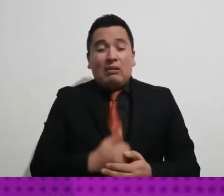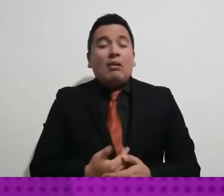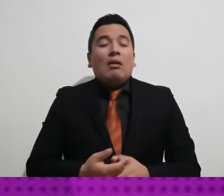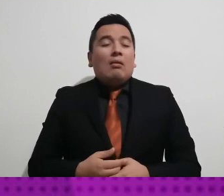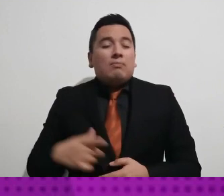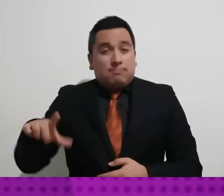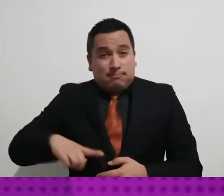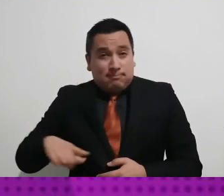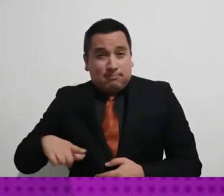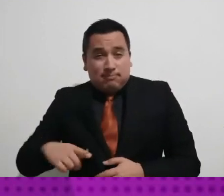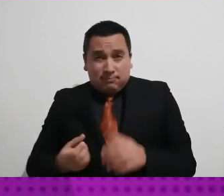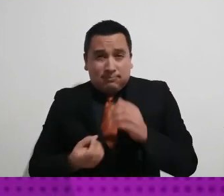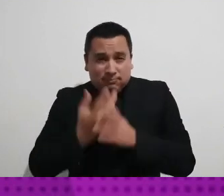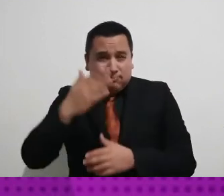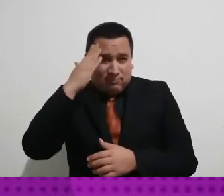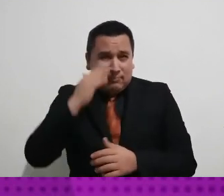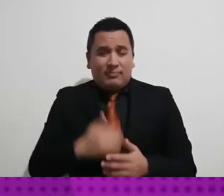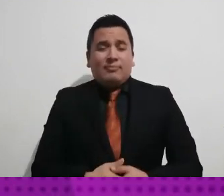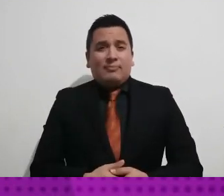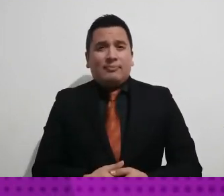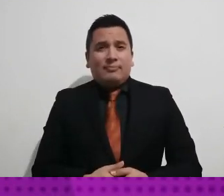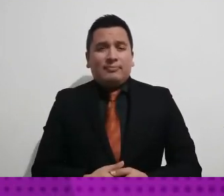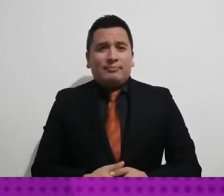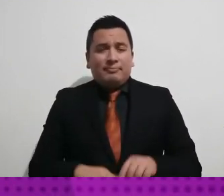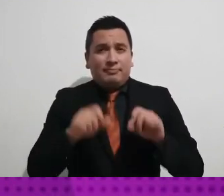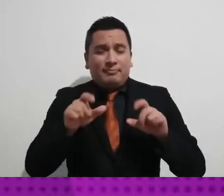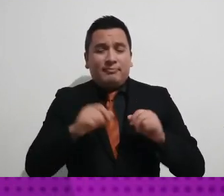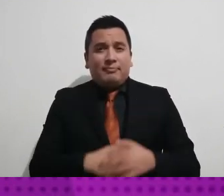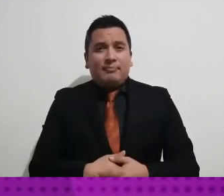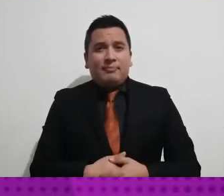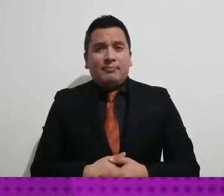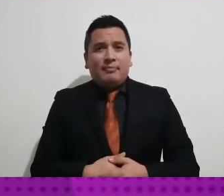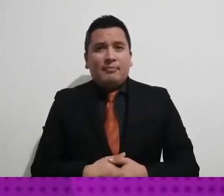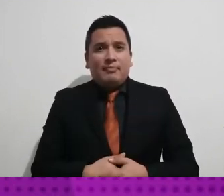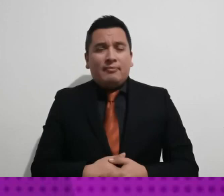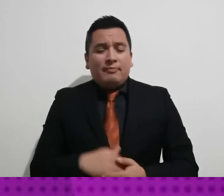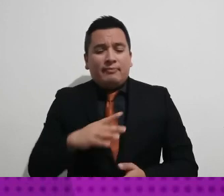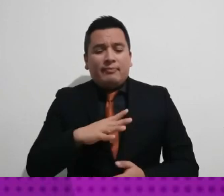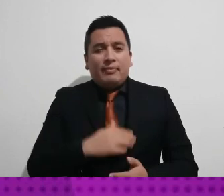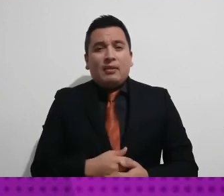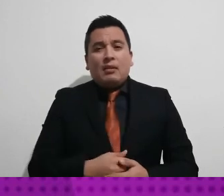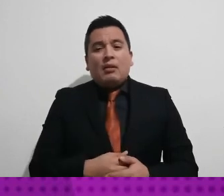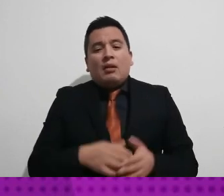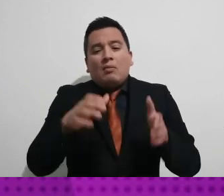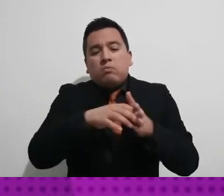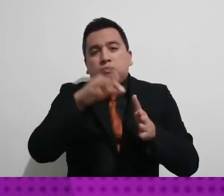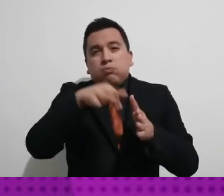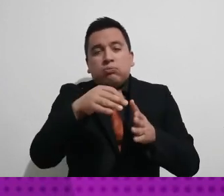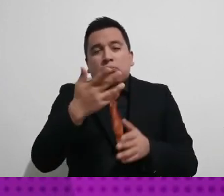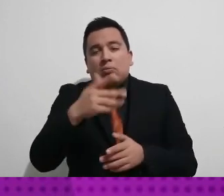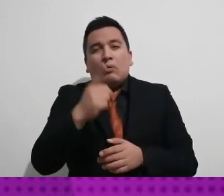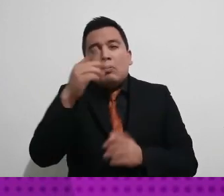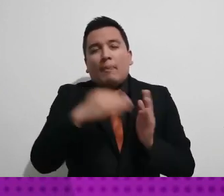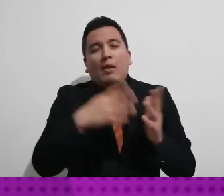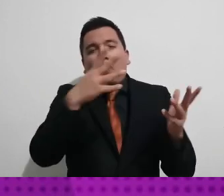República renovarán sus gubernaturas y también pues estarán eligiendo a través de la vía